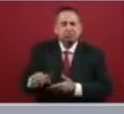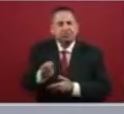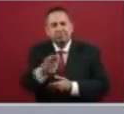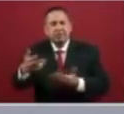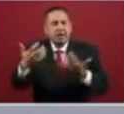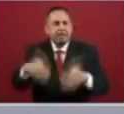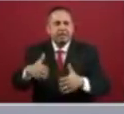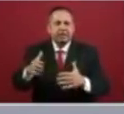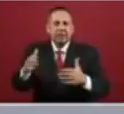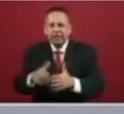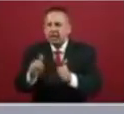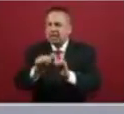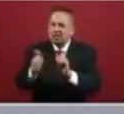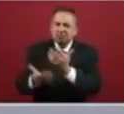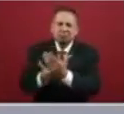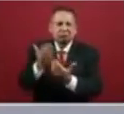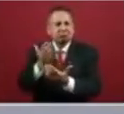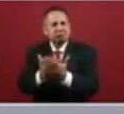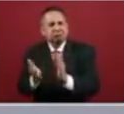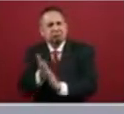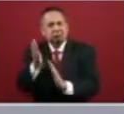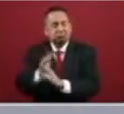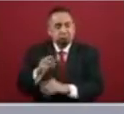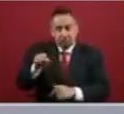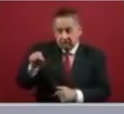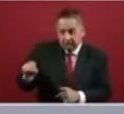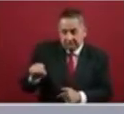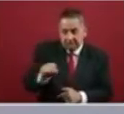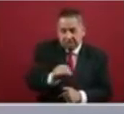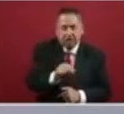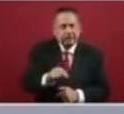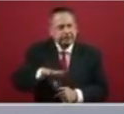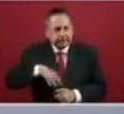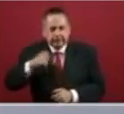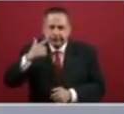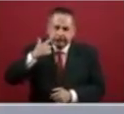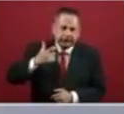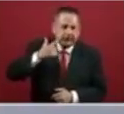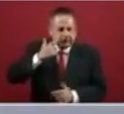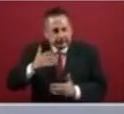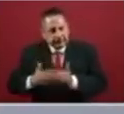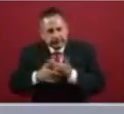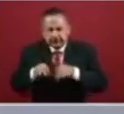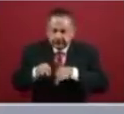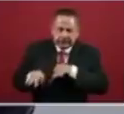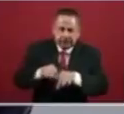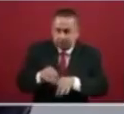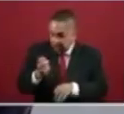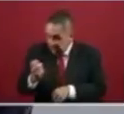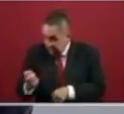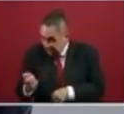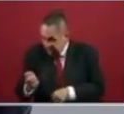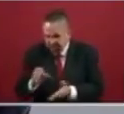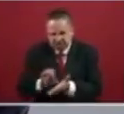artesanos, a los que se ganan la vida como pueden. Este